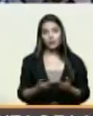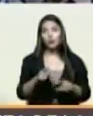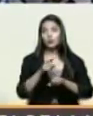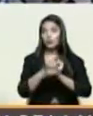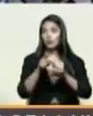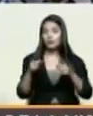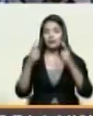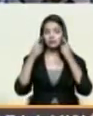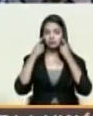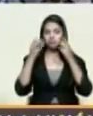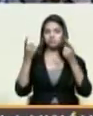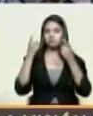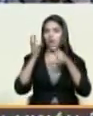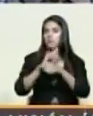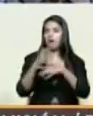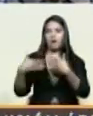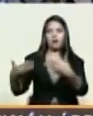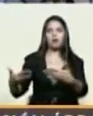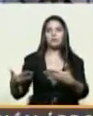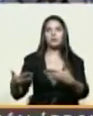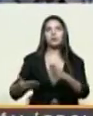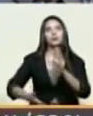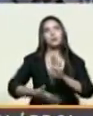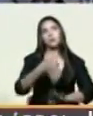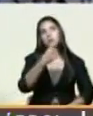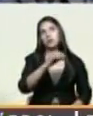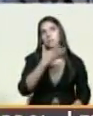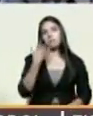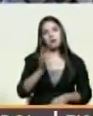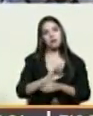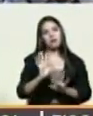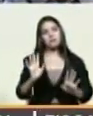ustedes se formen cada vez más rápido, porque así no se puede ir más rápido.